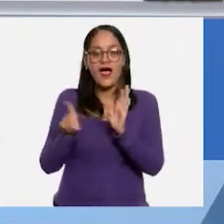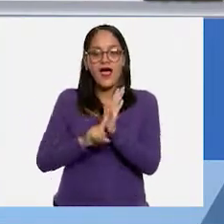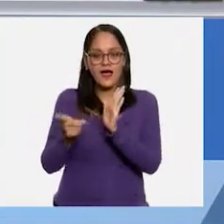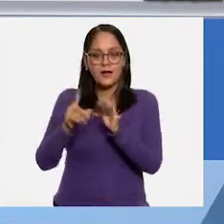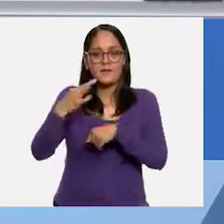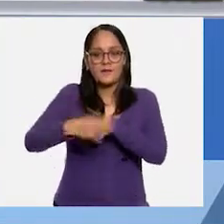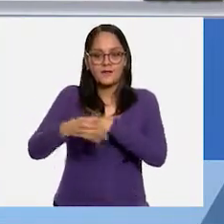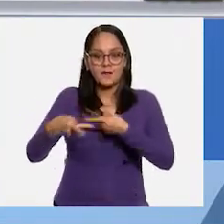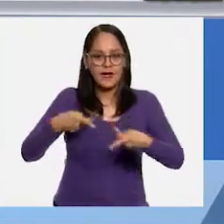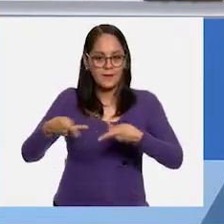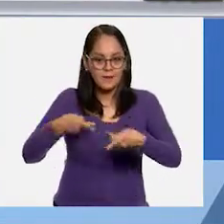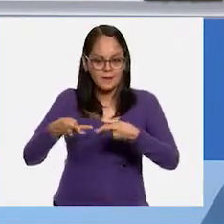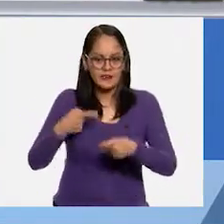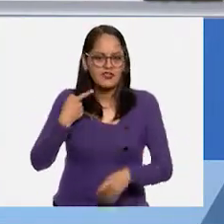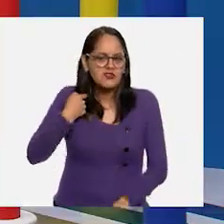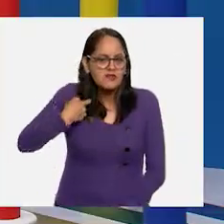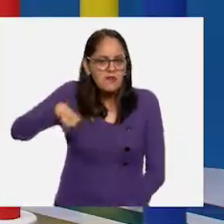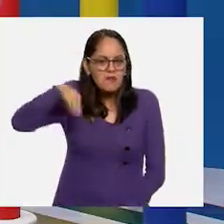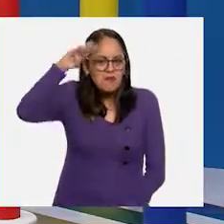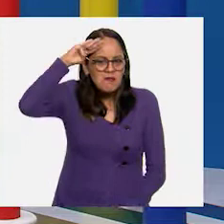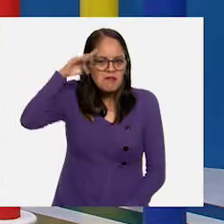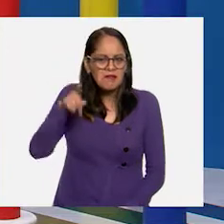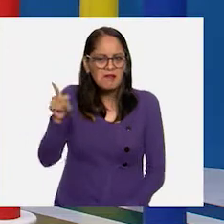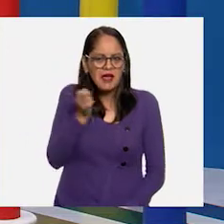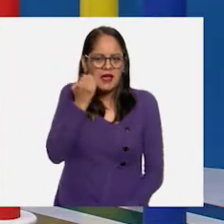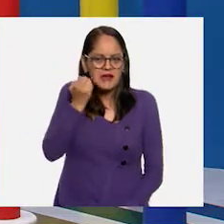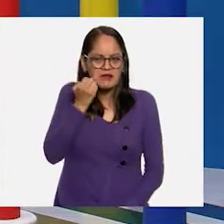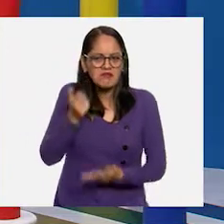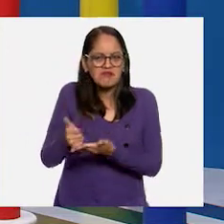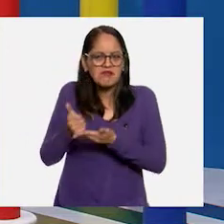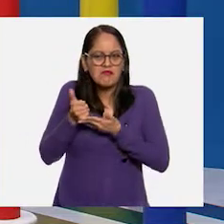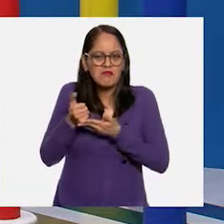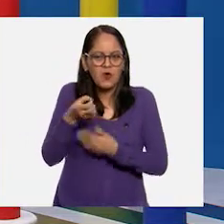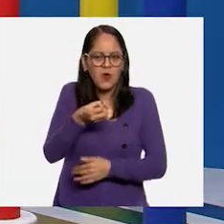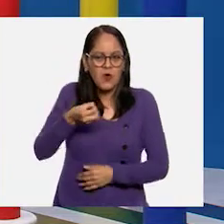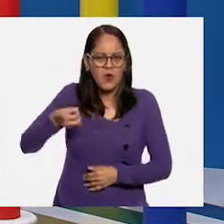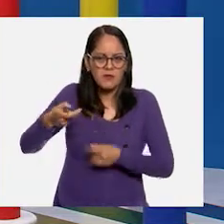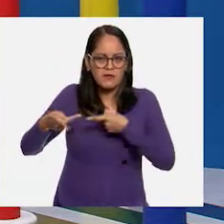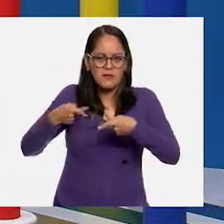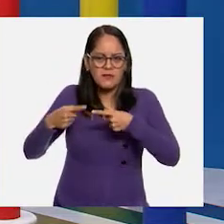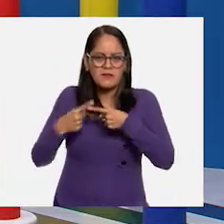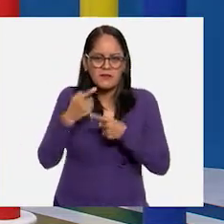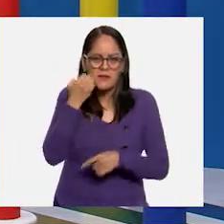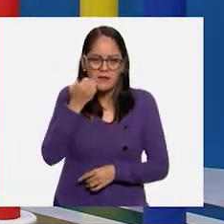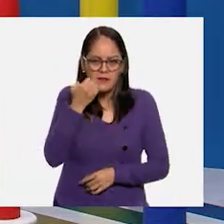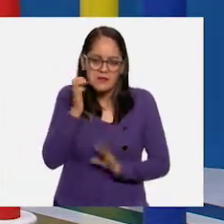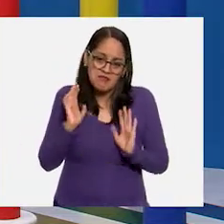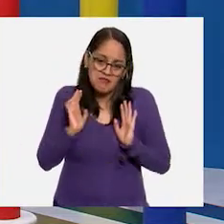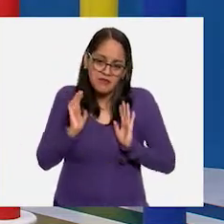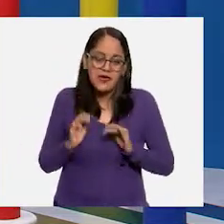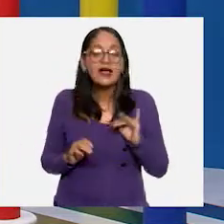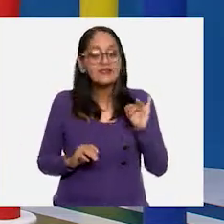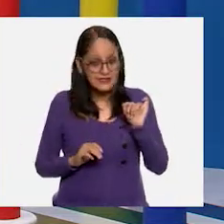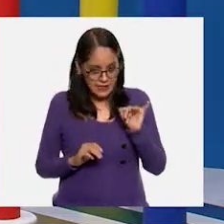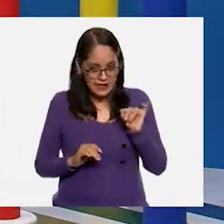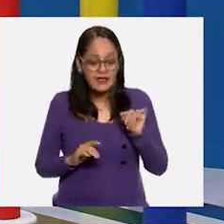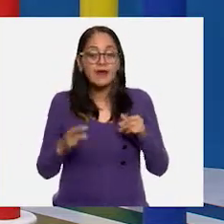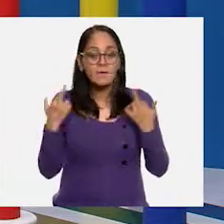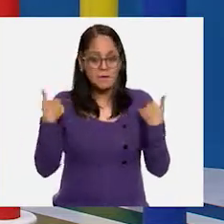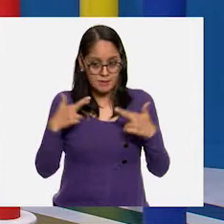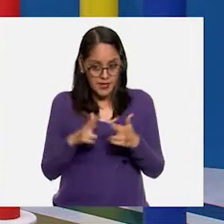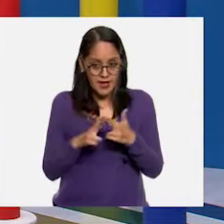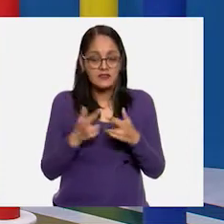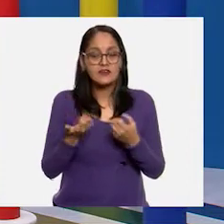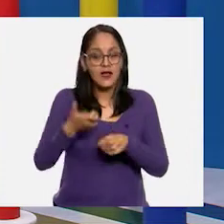porque los organizaban en la escuela. Sí, son simulacros que se organizan por parte del personal docente y